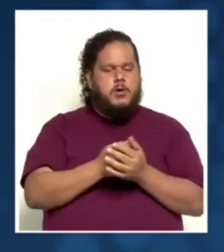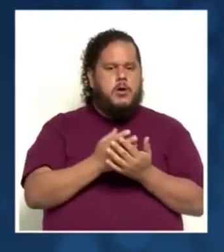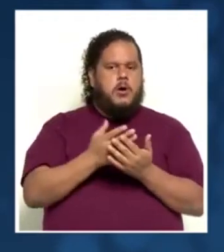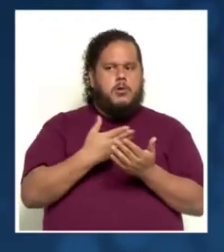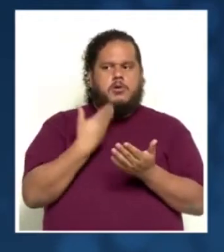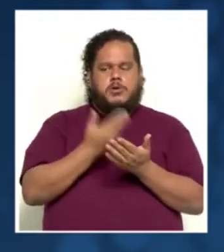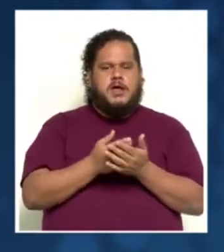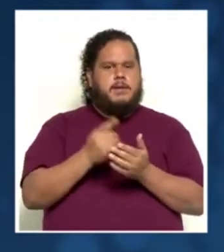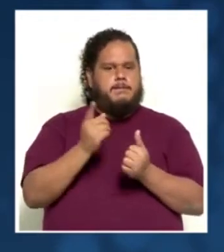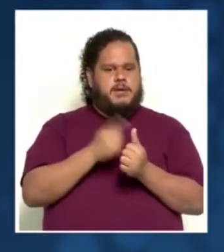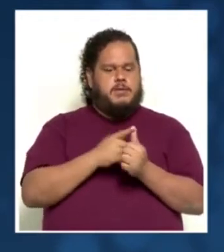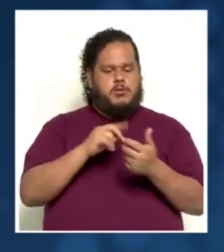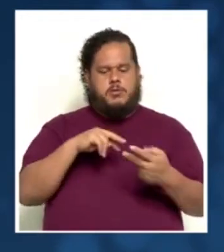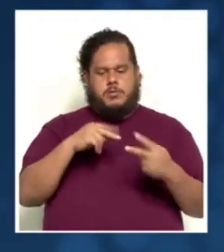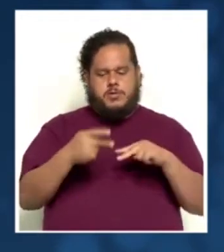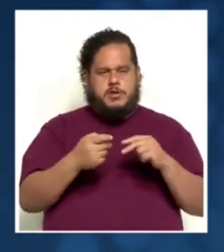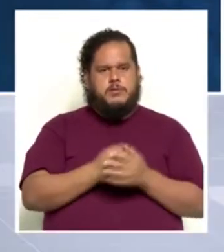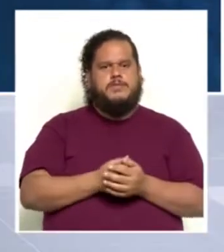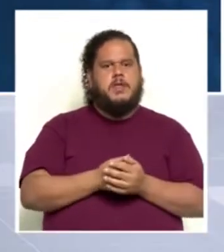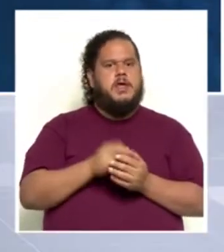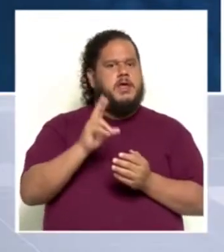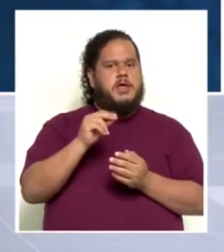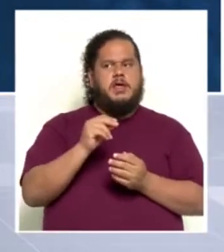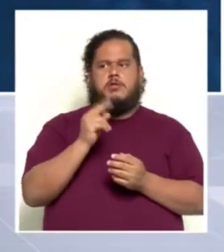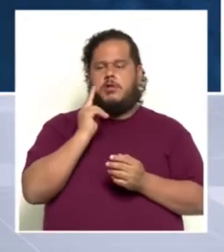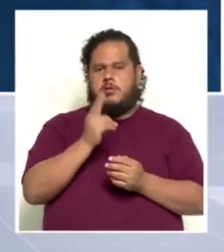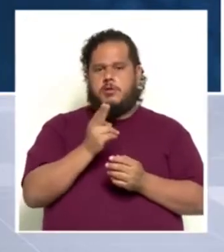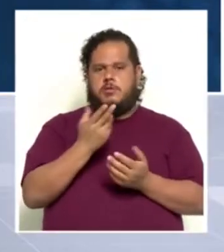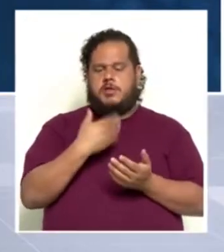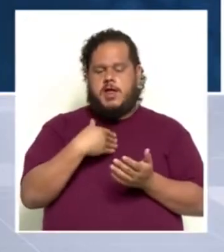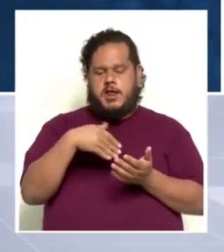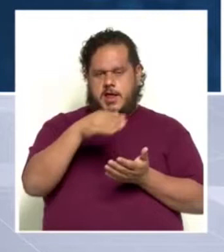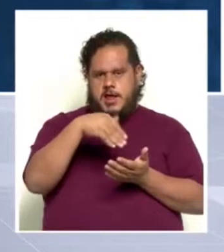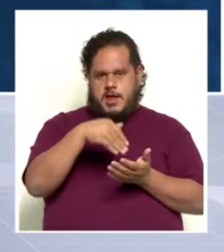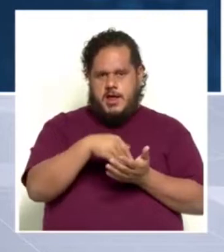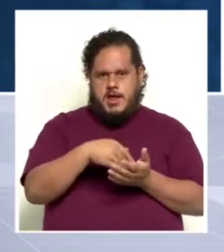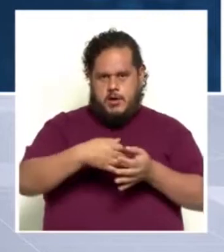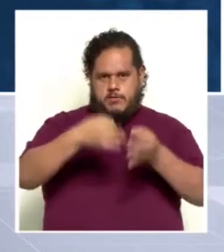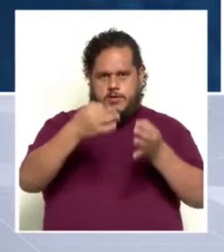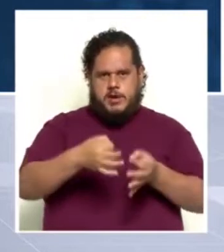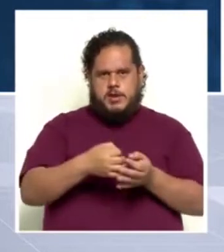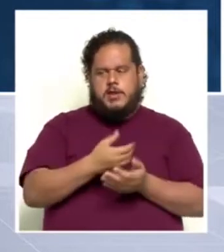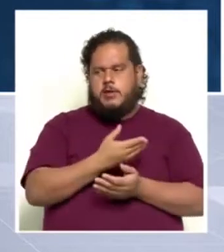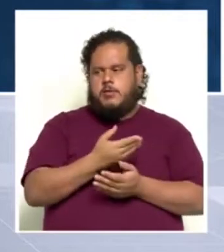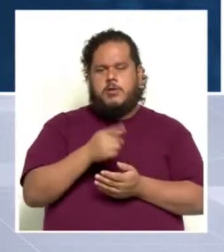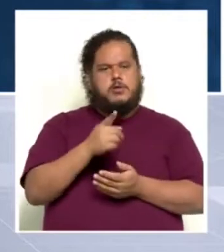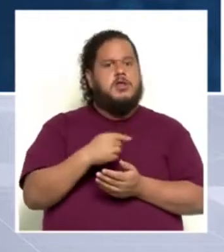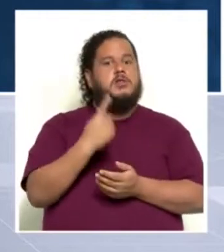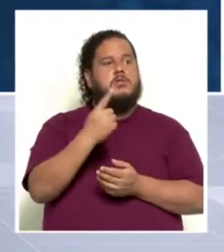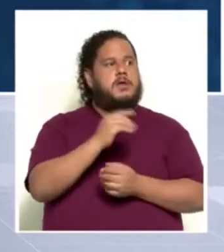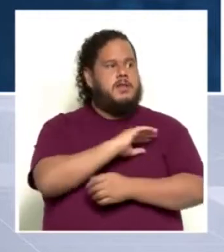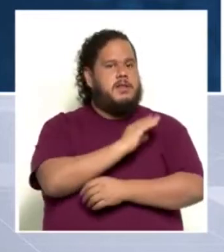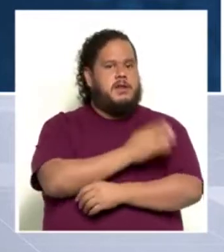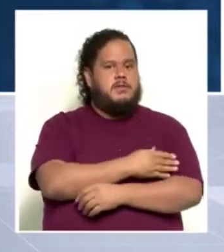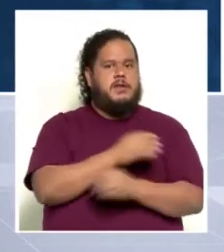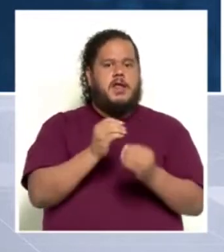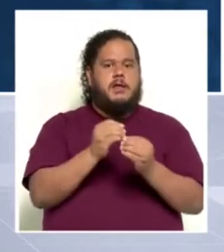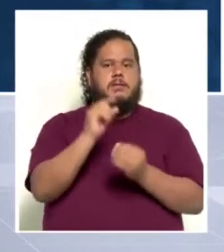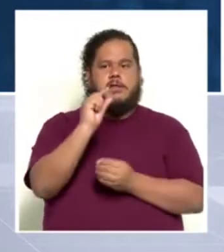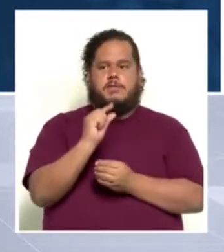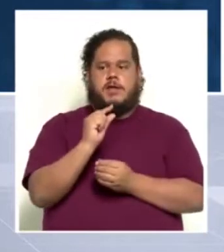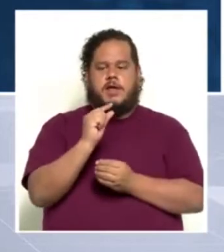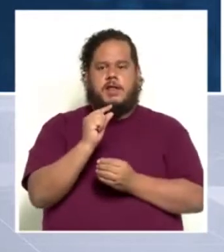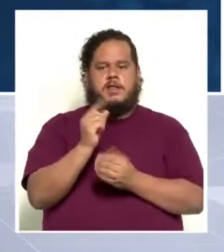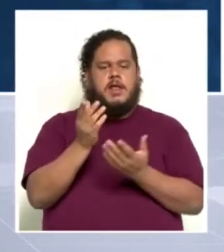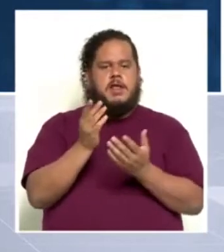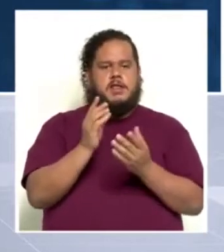como oposición, ni es lo mismo ser fracción oficialista cuando sos una de las fuerzas más pequeñas del